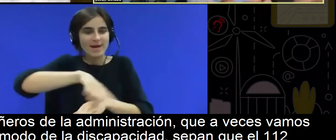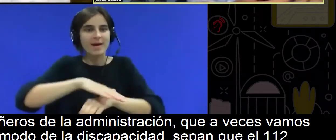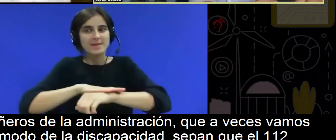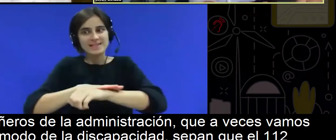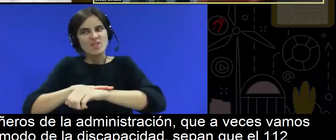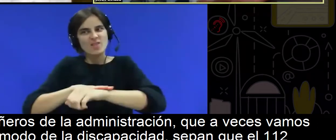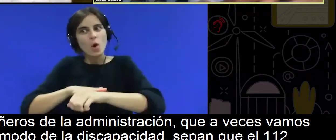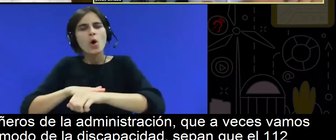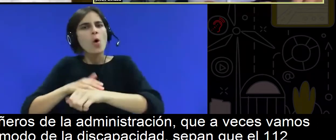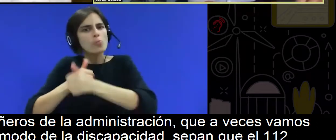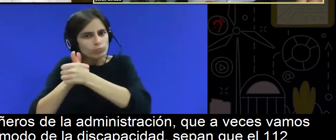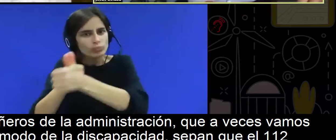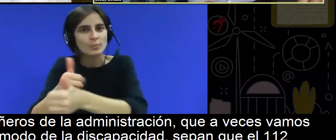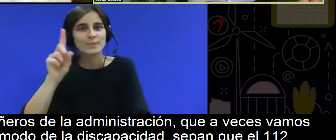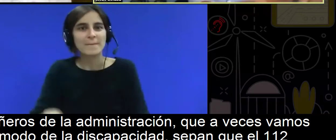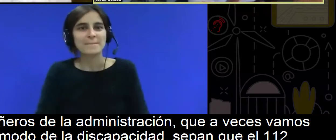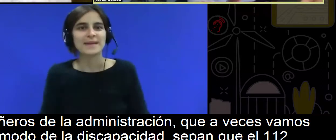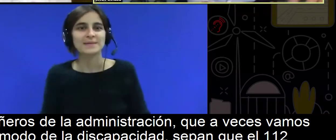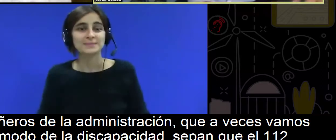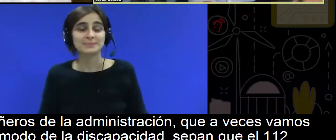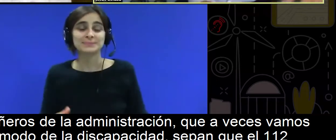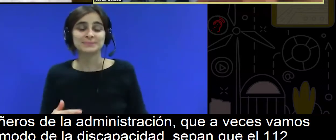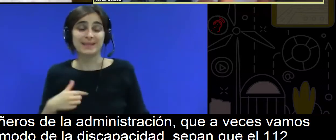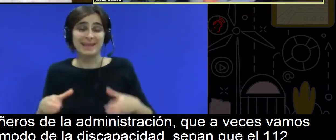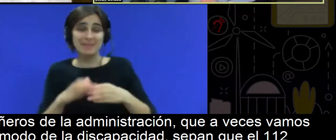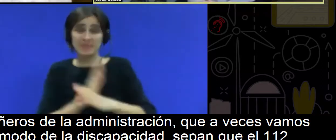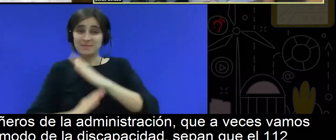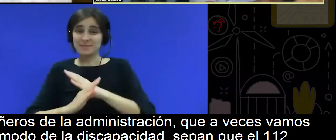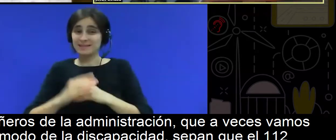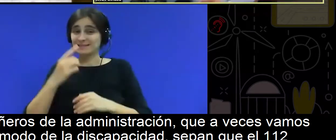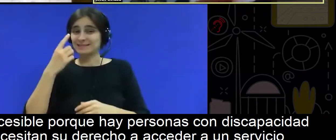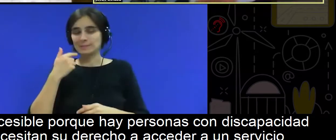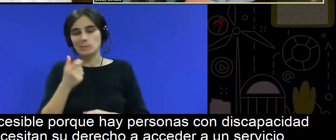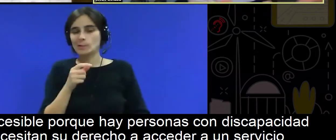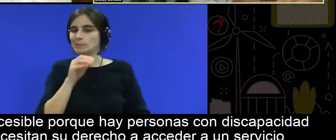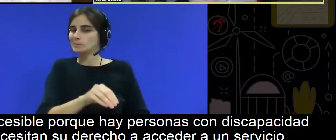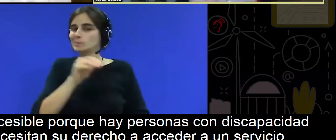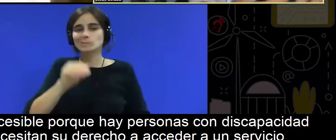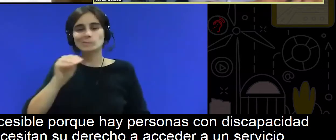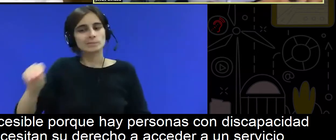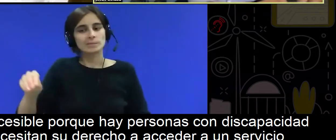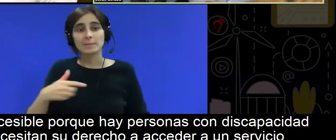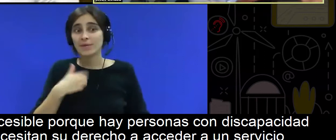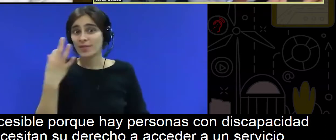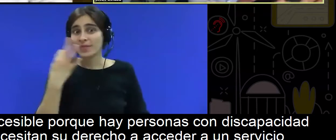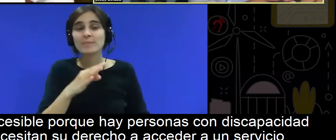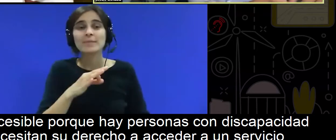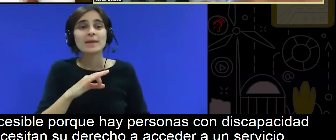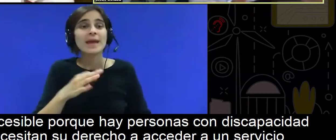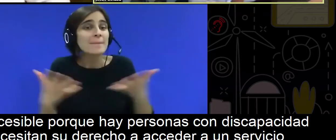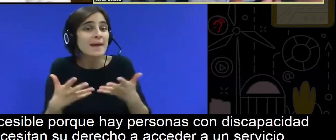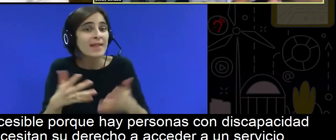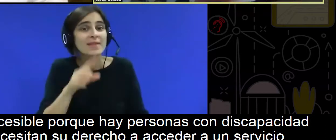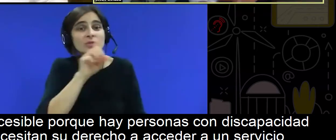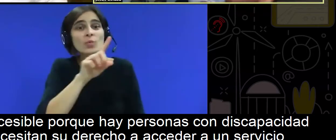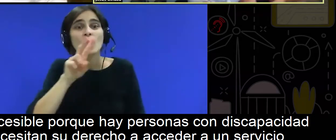incómodo de la discapacidad, el equipo de la discapacidad, sepan que el 112 hay que hacerlo accesible, porque hay personas con discapacidad